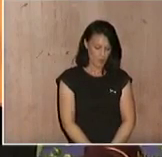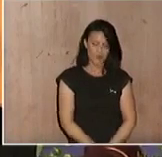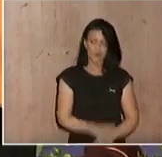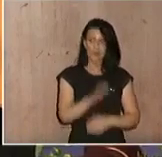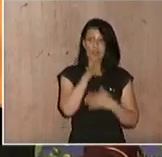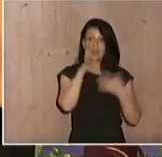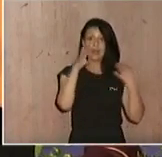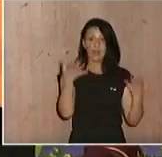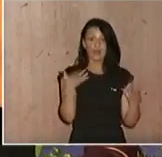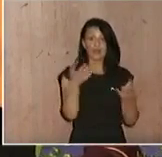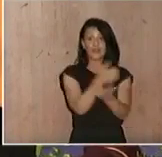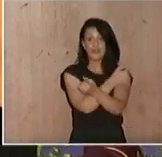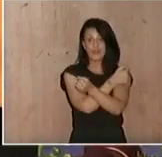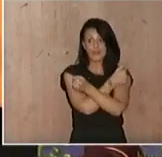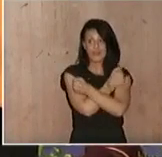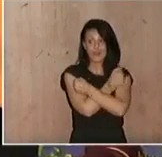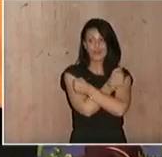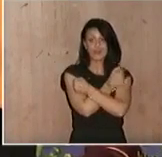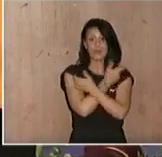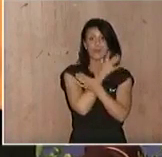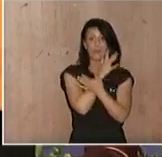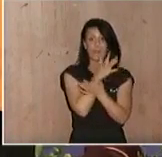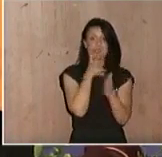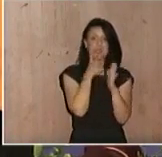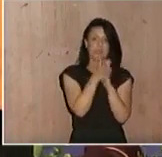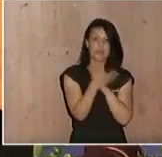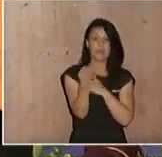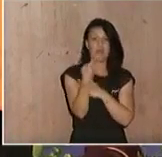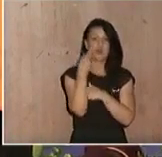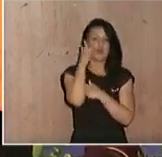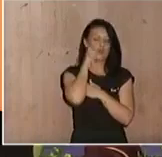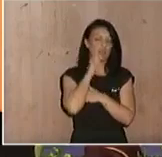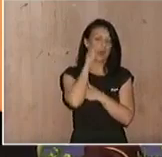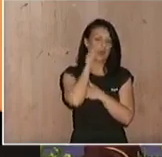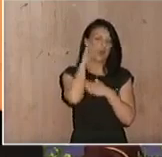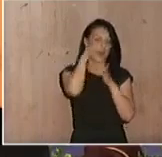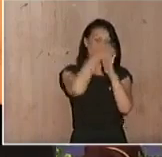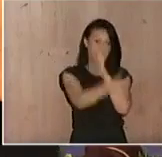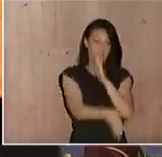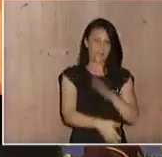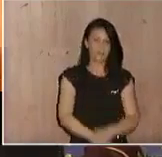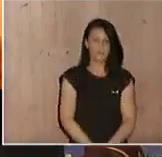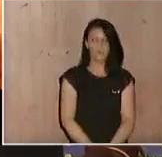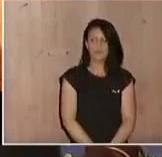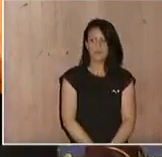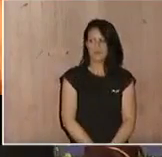Ahora os abrazaré para indicar nuestro mutuo afecto y fraternidad.